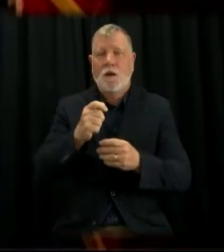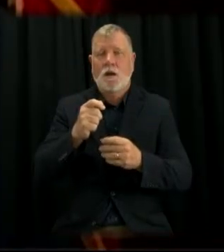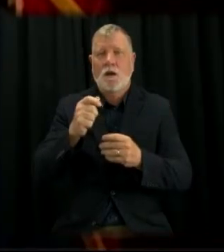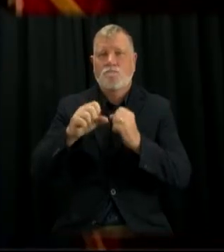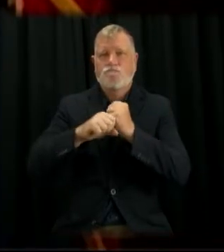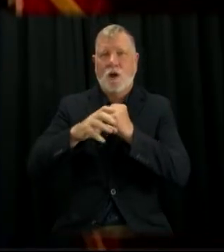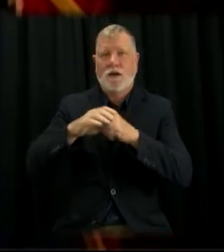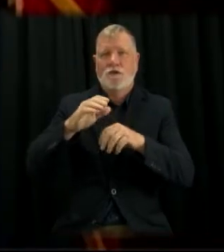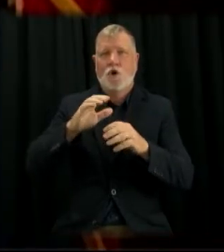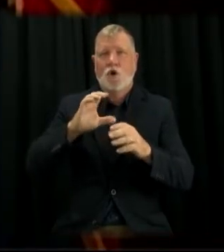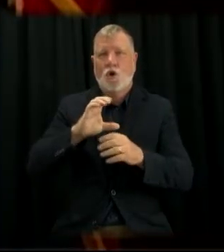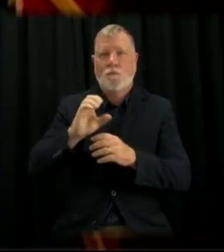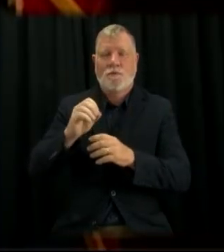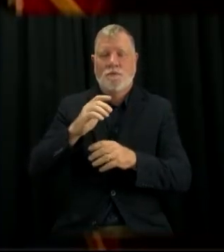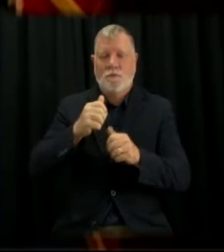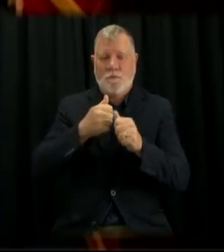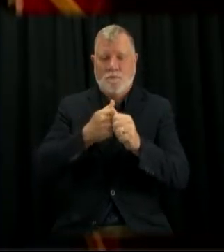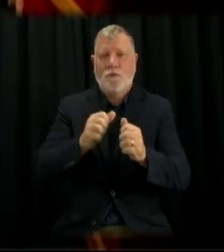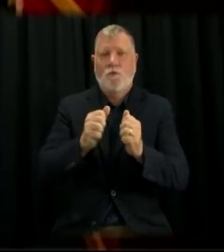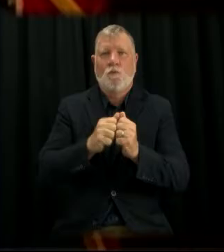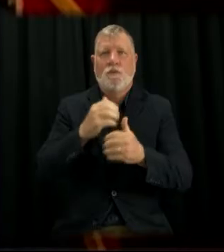de transmisión pública